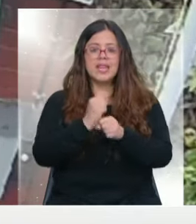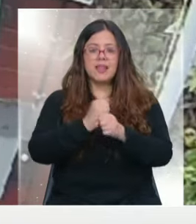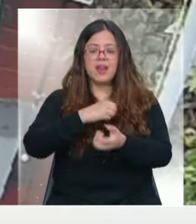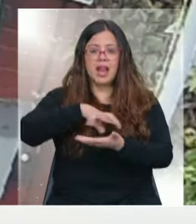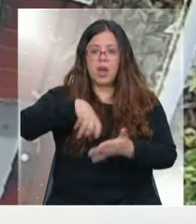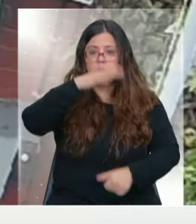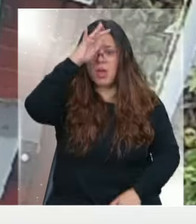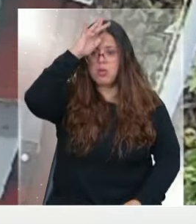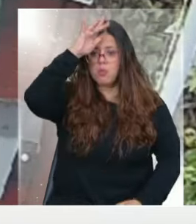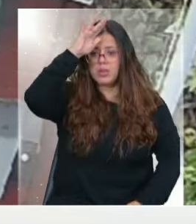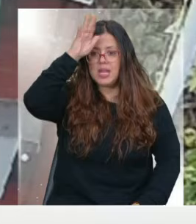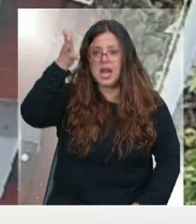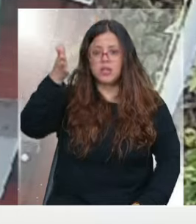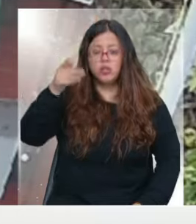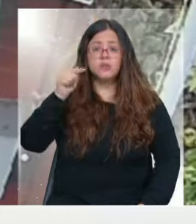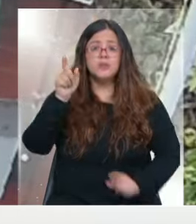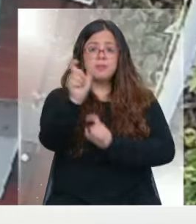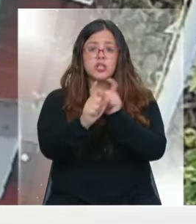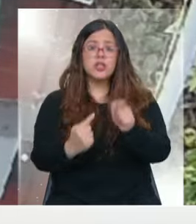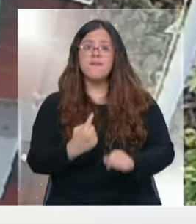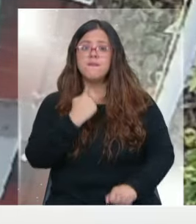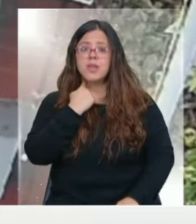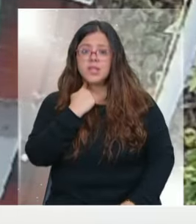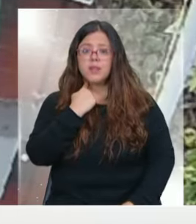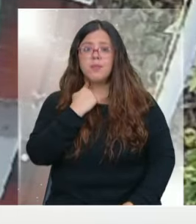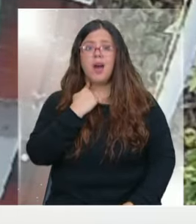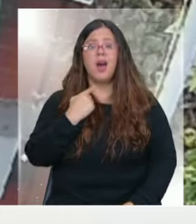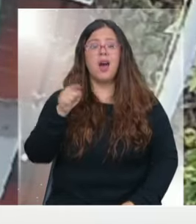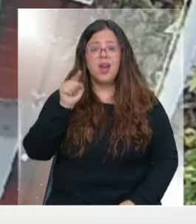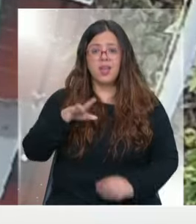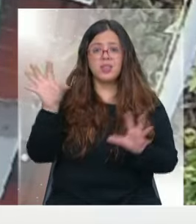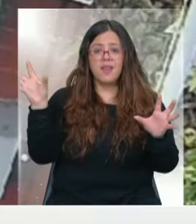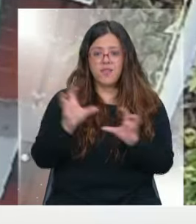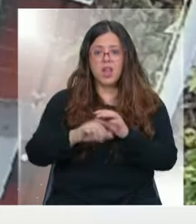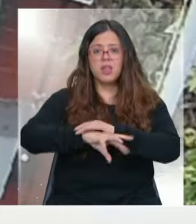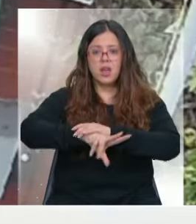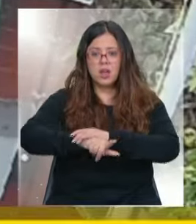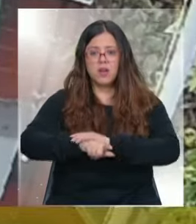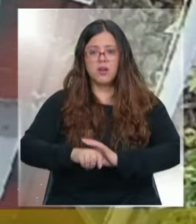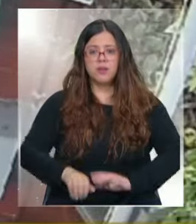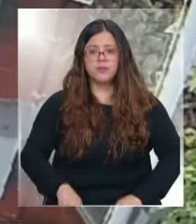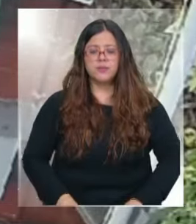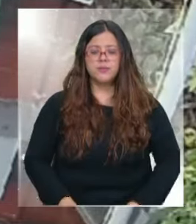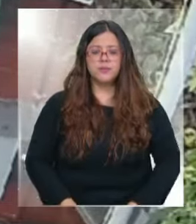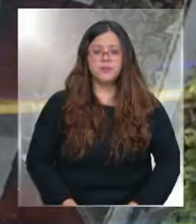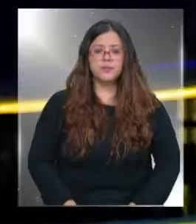de Puente Alto, las principales víctimas de estos violentos asaltos.